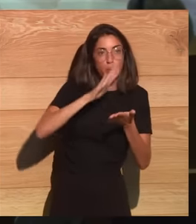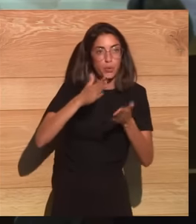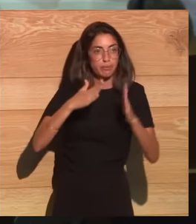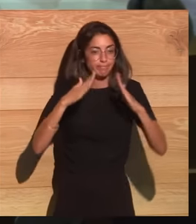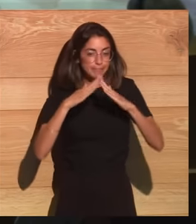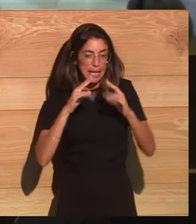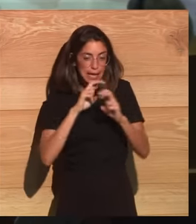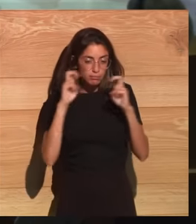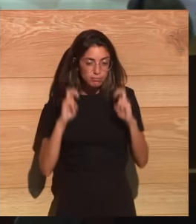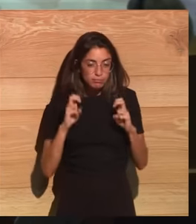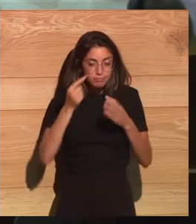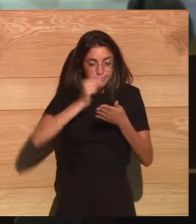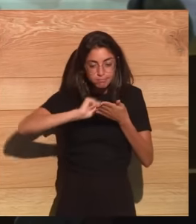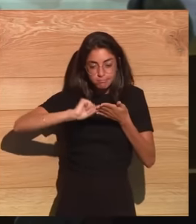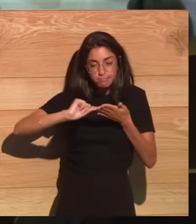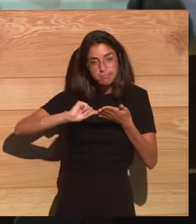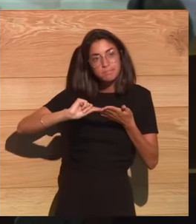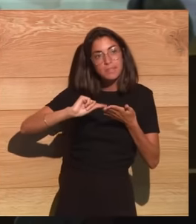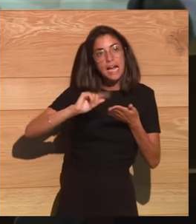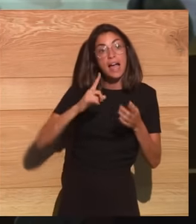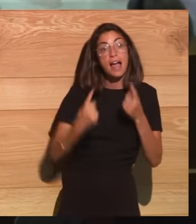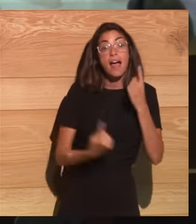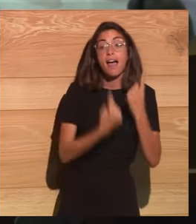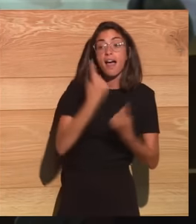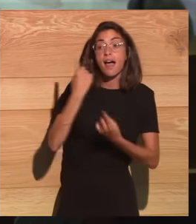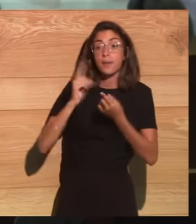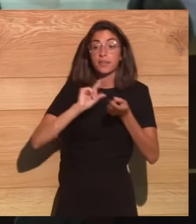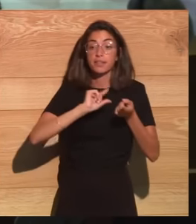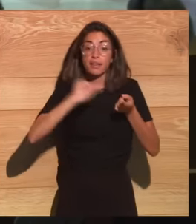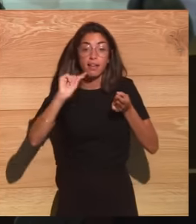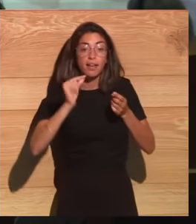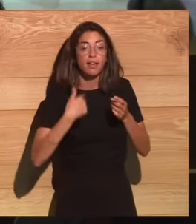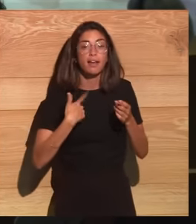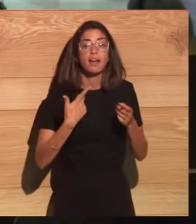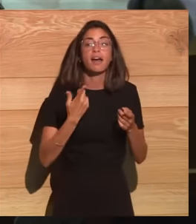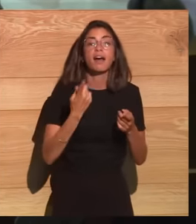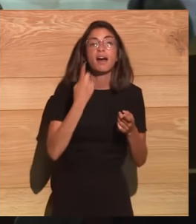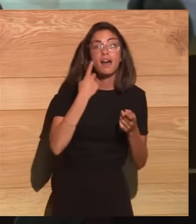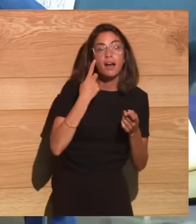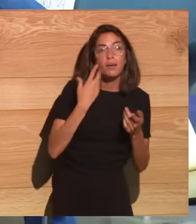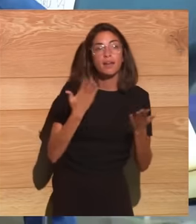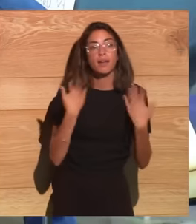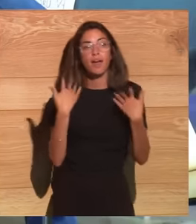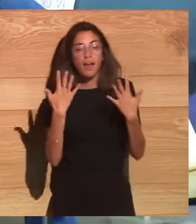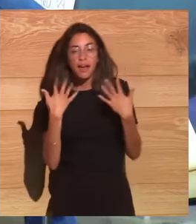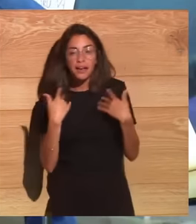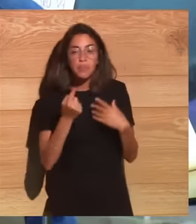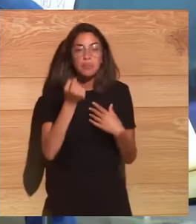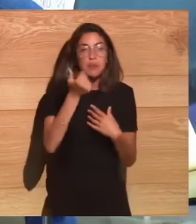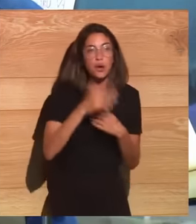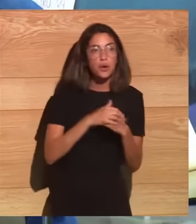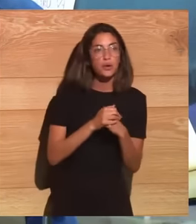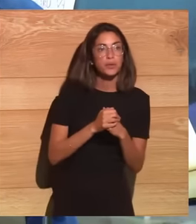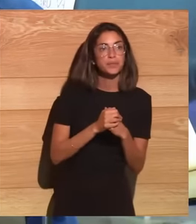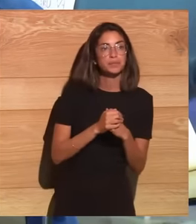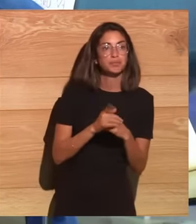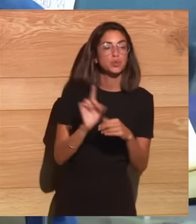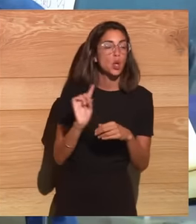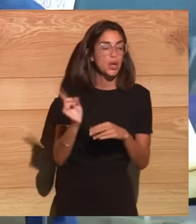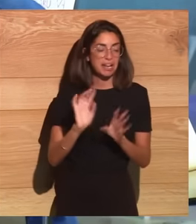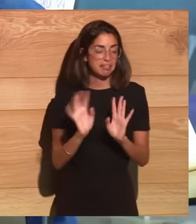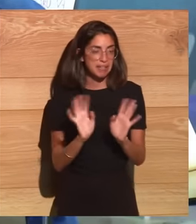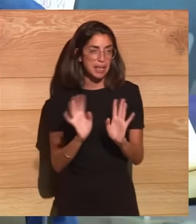covacha. Muy de cuando en cuando salías a oxigenarte, no demasiado. Nada, nada. Tres Pikachus y para casa era